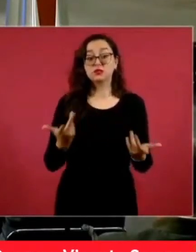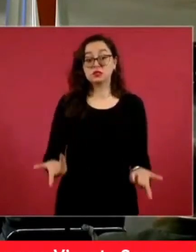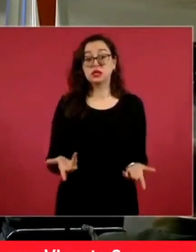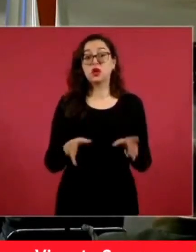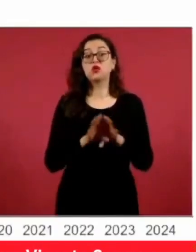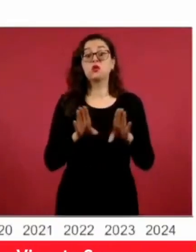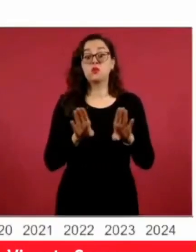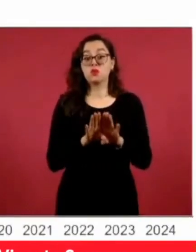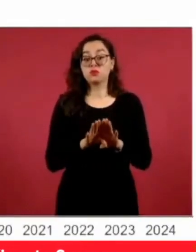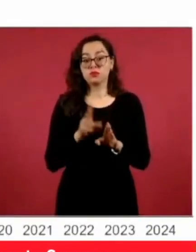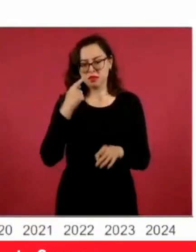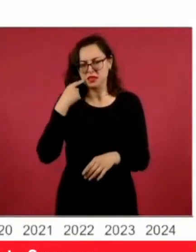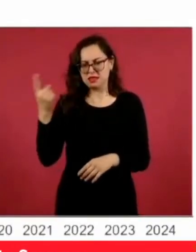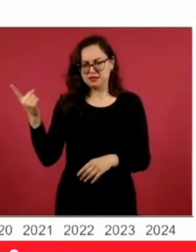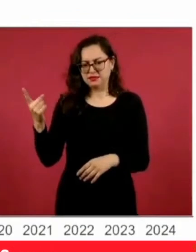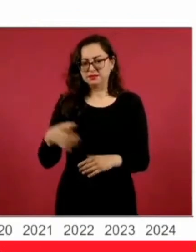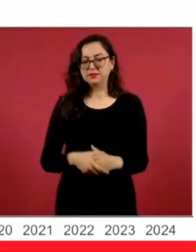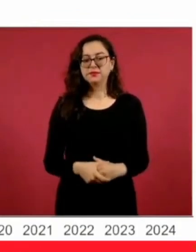gasolina